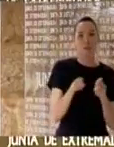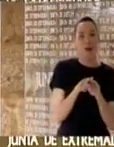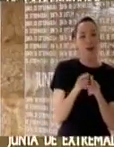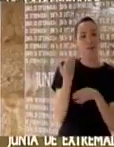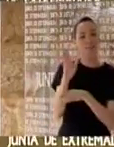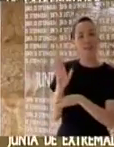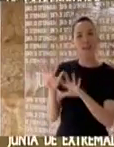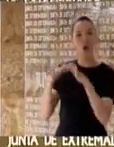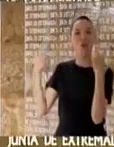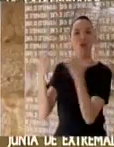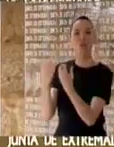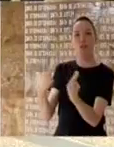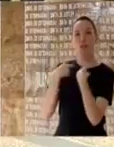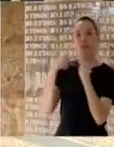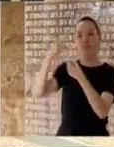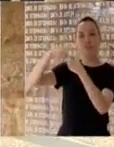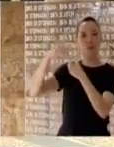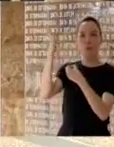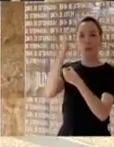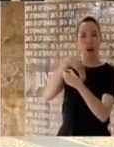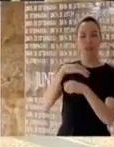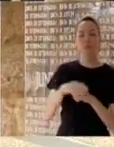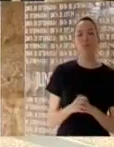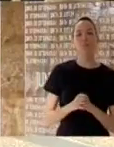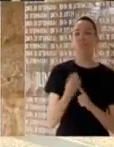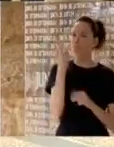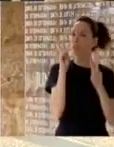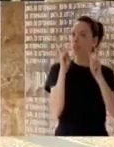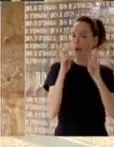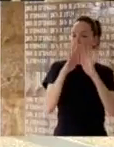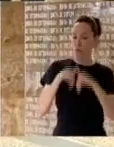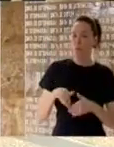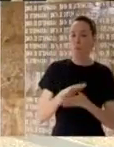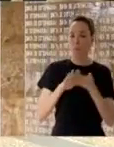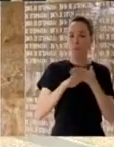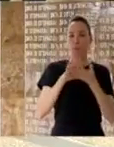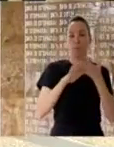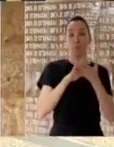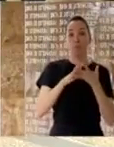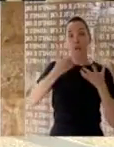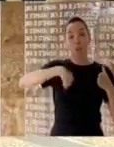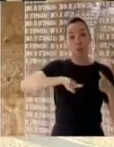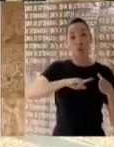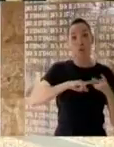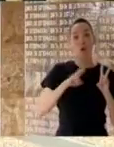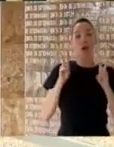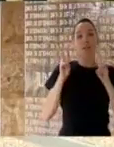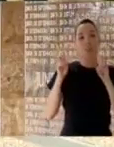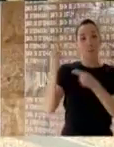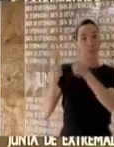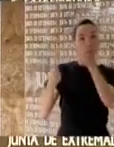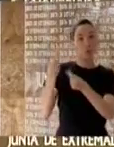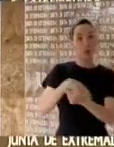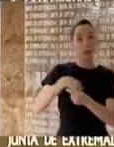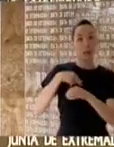Diputados. Y una cuestión última. Nosotros, en relación con los presupuestos generales del Estado, siempre lo hemos